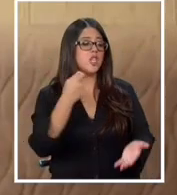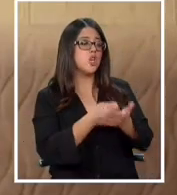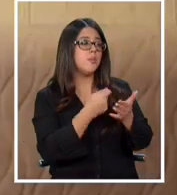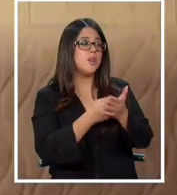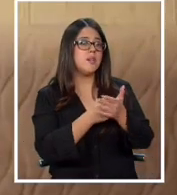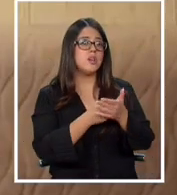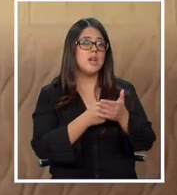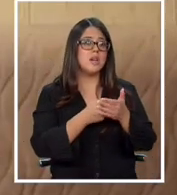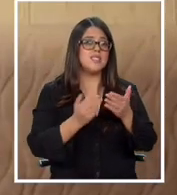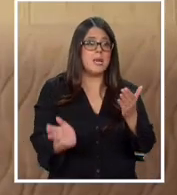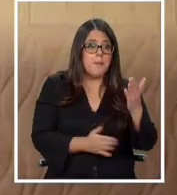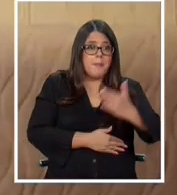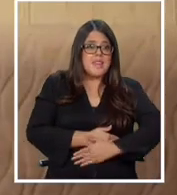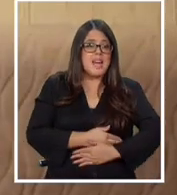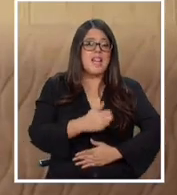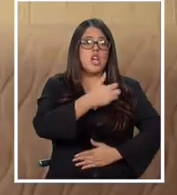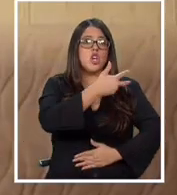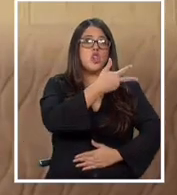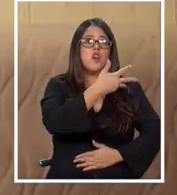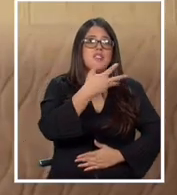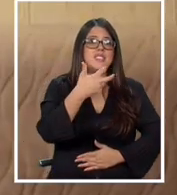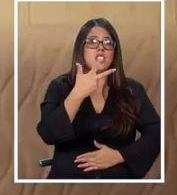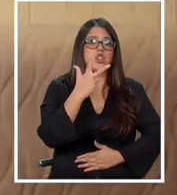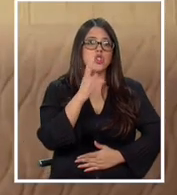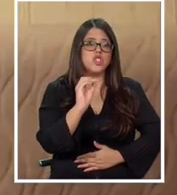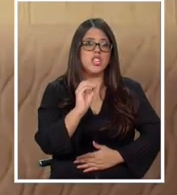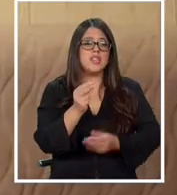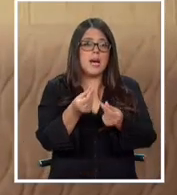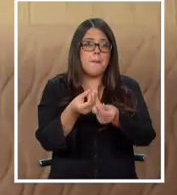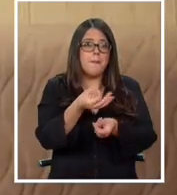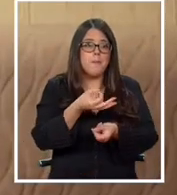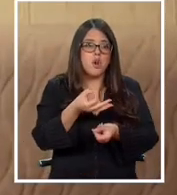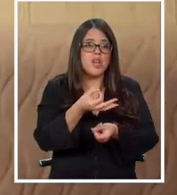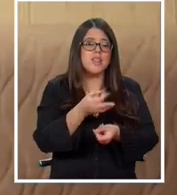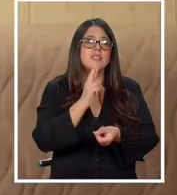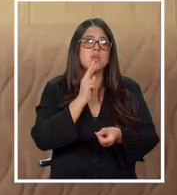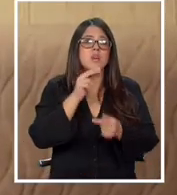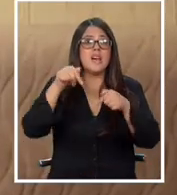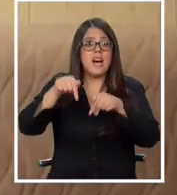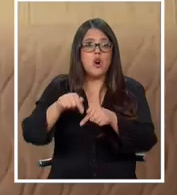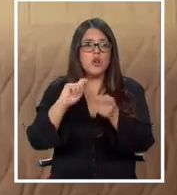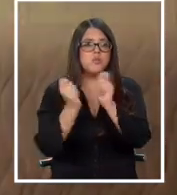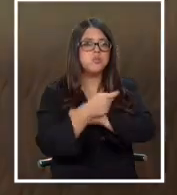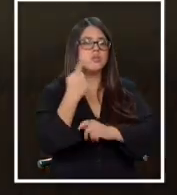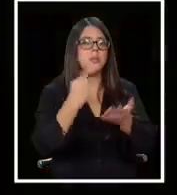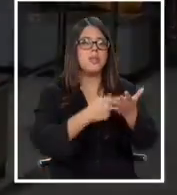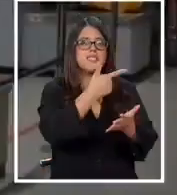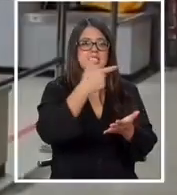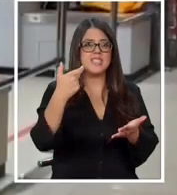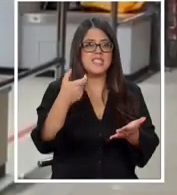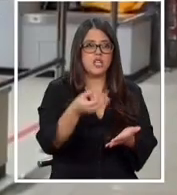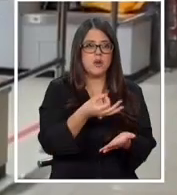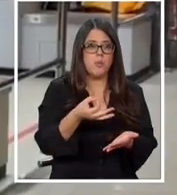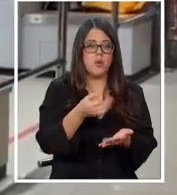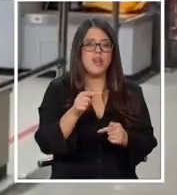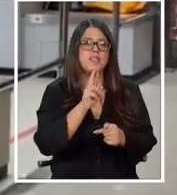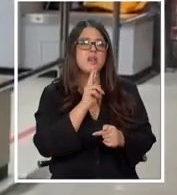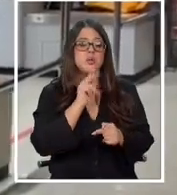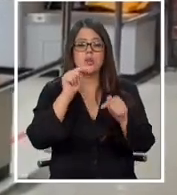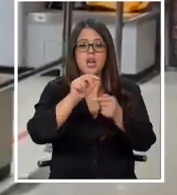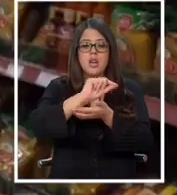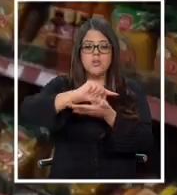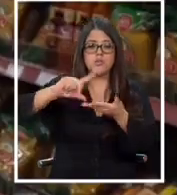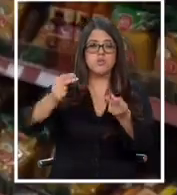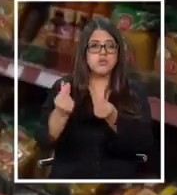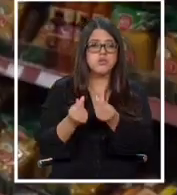paquete de pañales por 980 rublos. Ahora el mismo paquete cuesta 1.700 rublos. Un aumento de precio